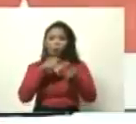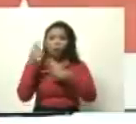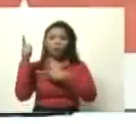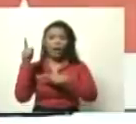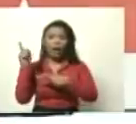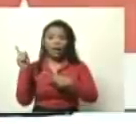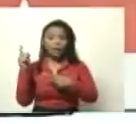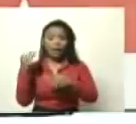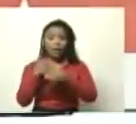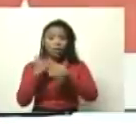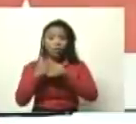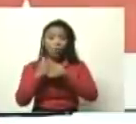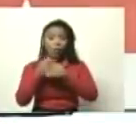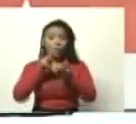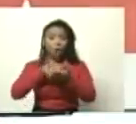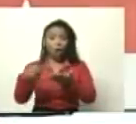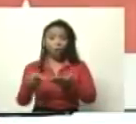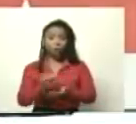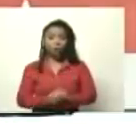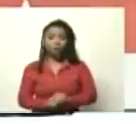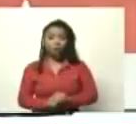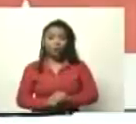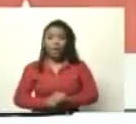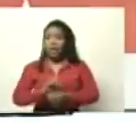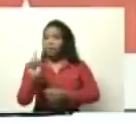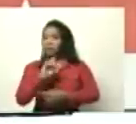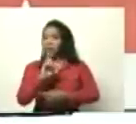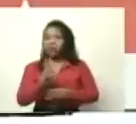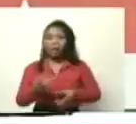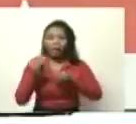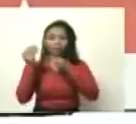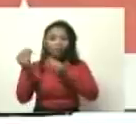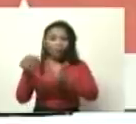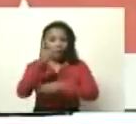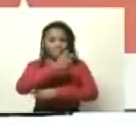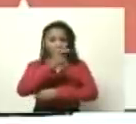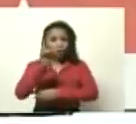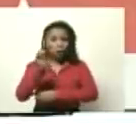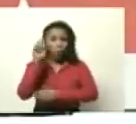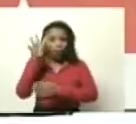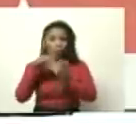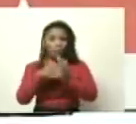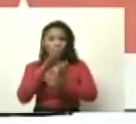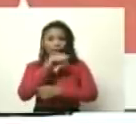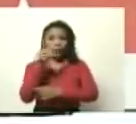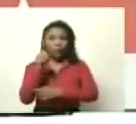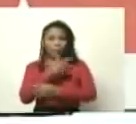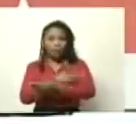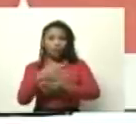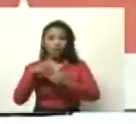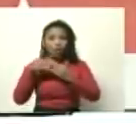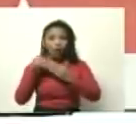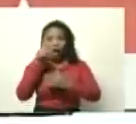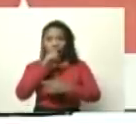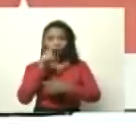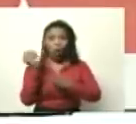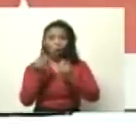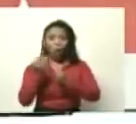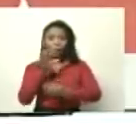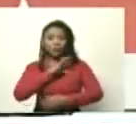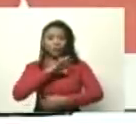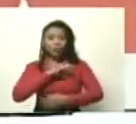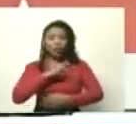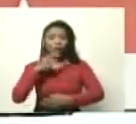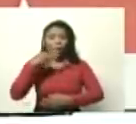caída. Ya no se le entregan a gente 4.500 millones de dólares al año como al señor de la